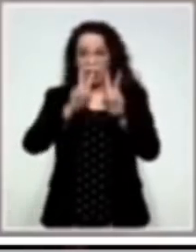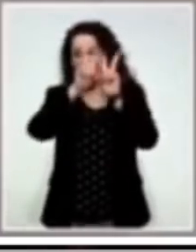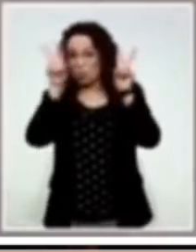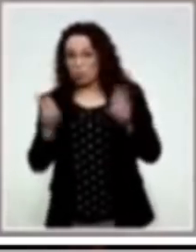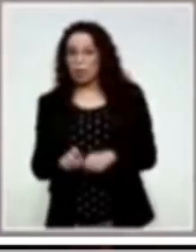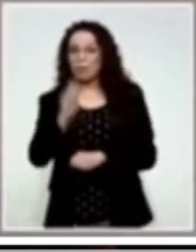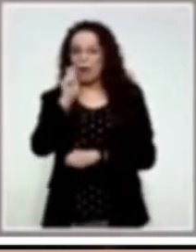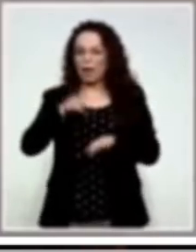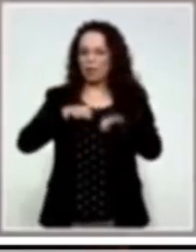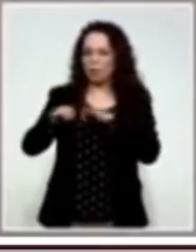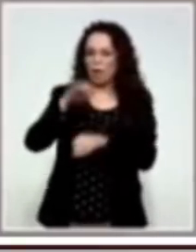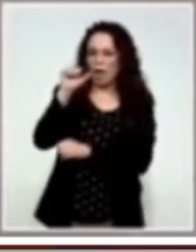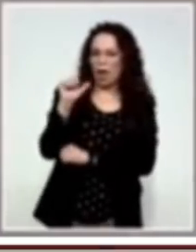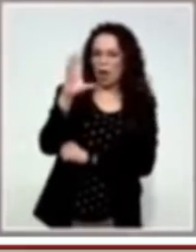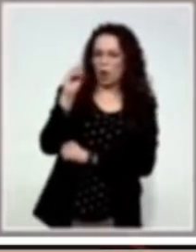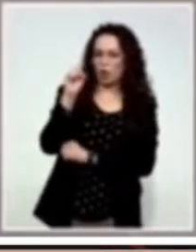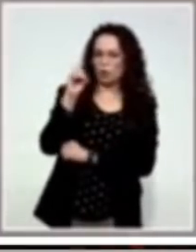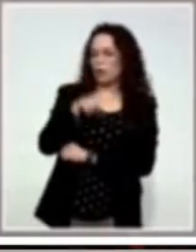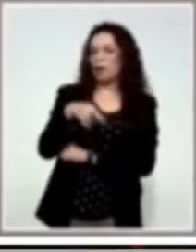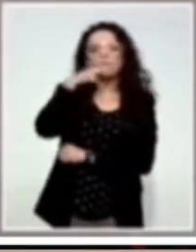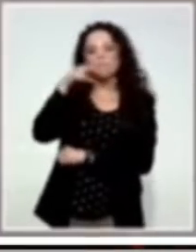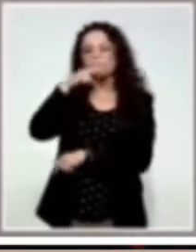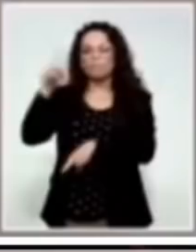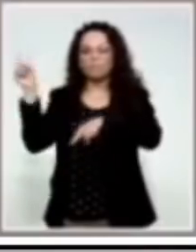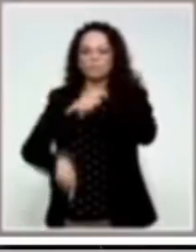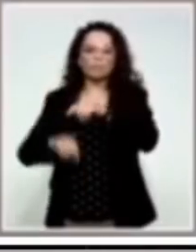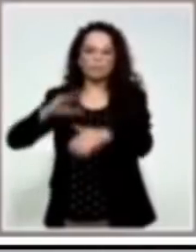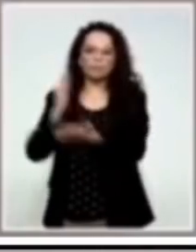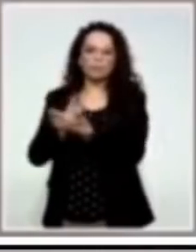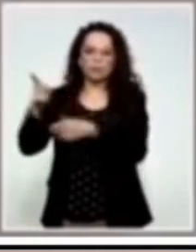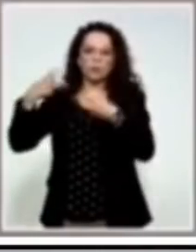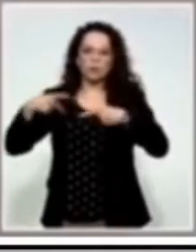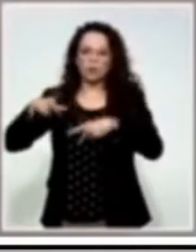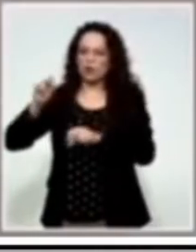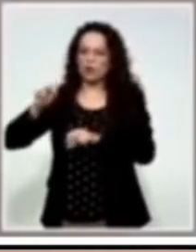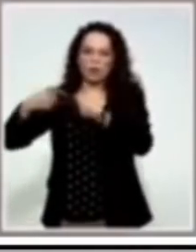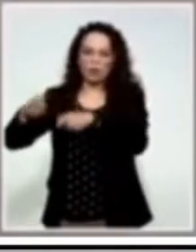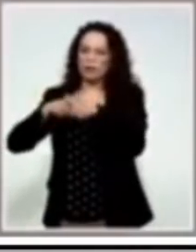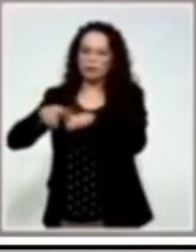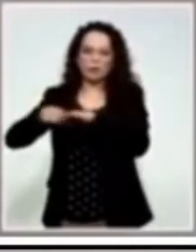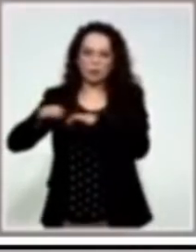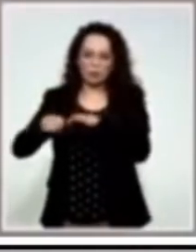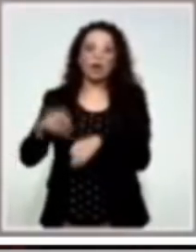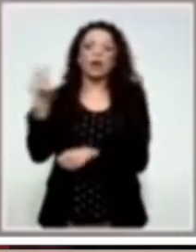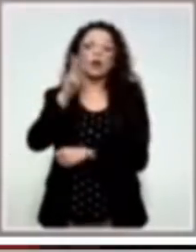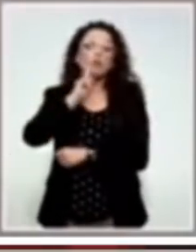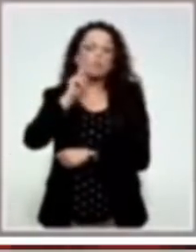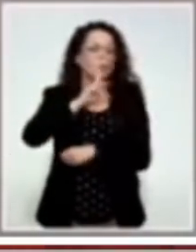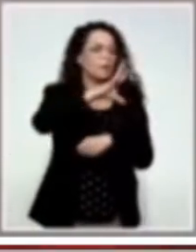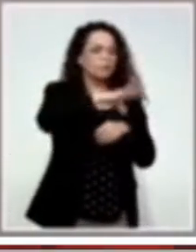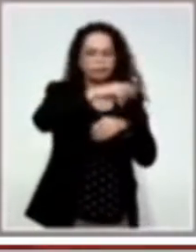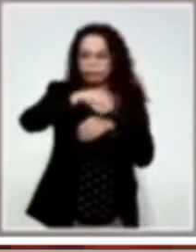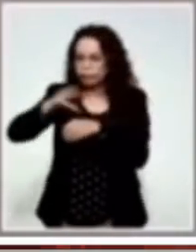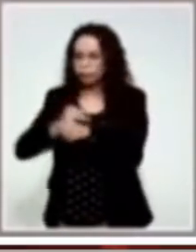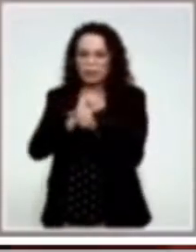acoso laboral de inmediato se suspendió al juzgador y se están recabando todas las pruebas. En cuanto haya noticias, yo se las comunico